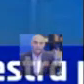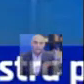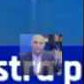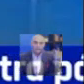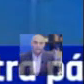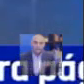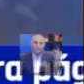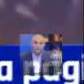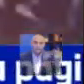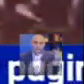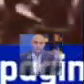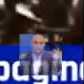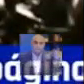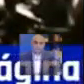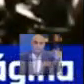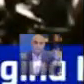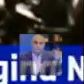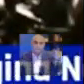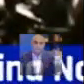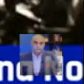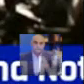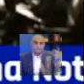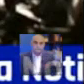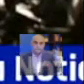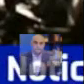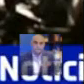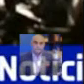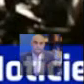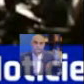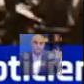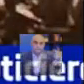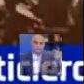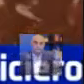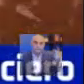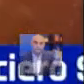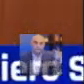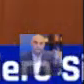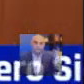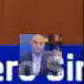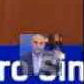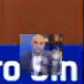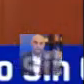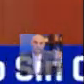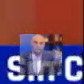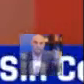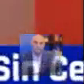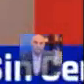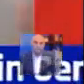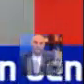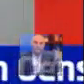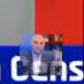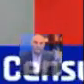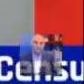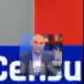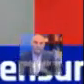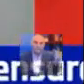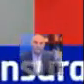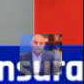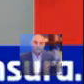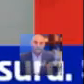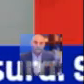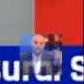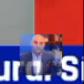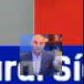gritando como viejos ajados ante el fracaso de sus profecías, sepultados bajo